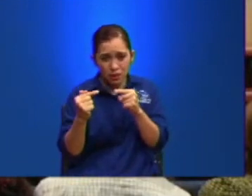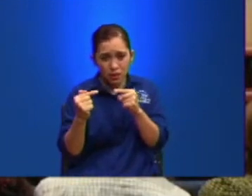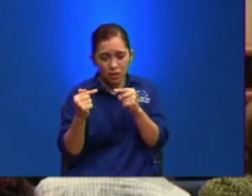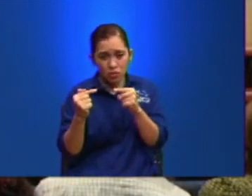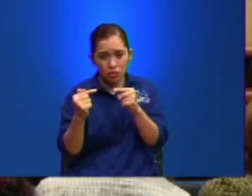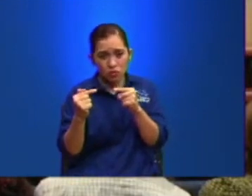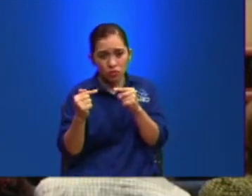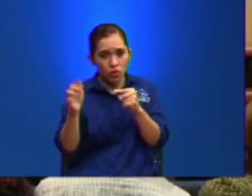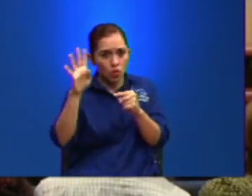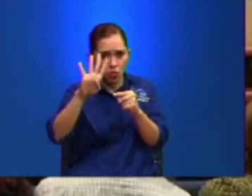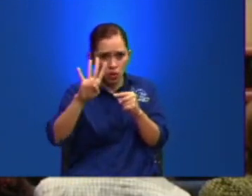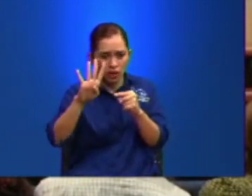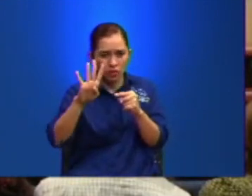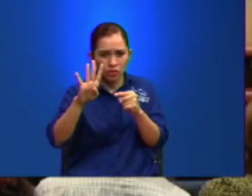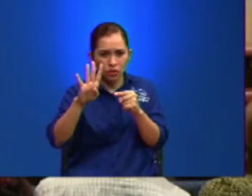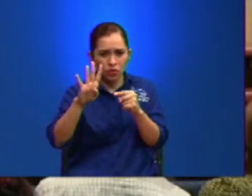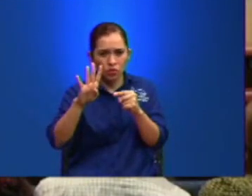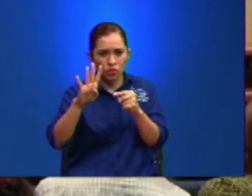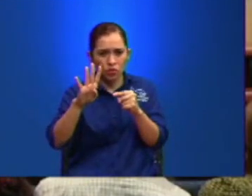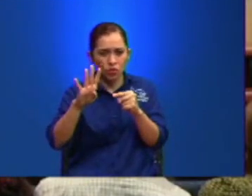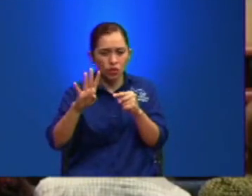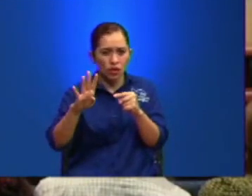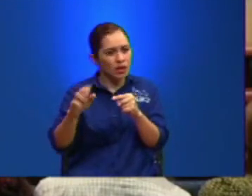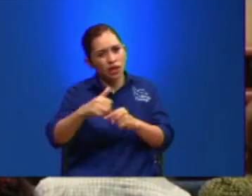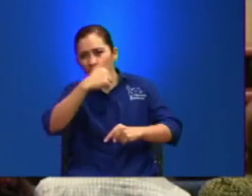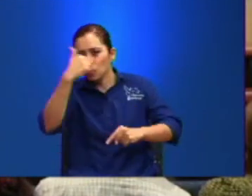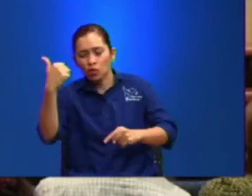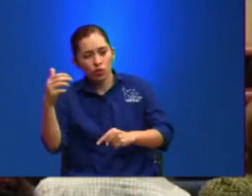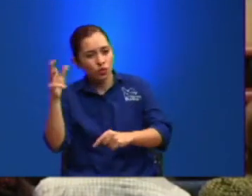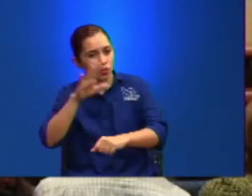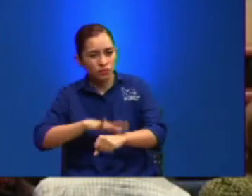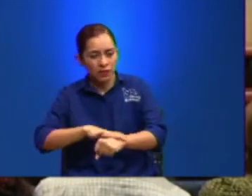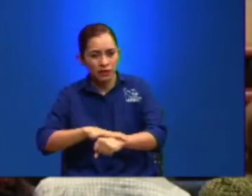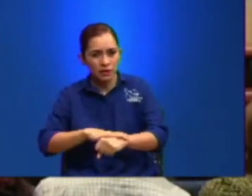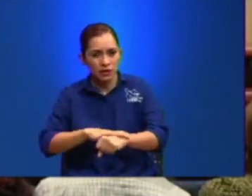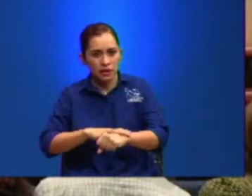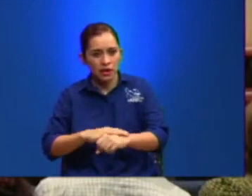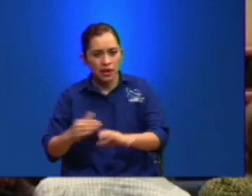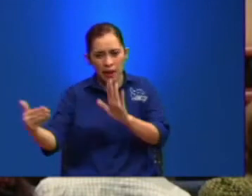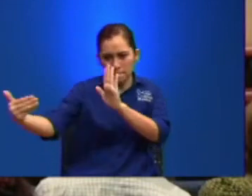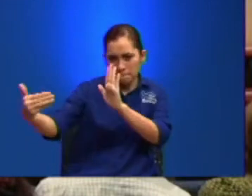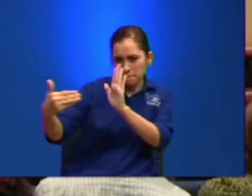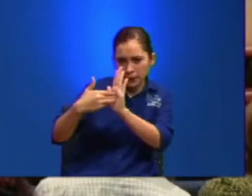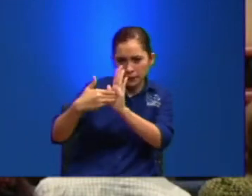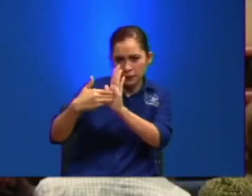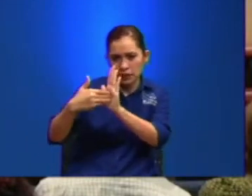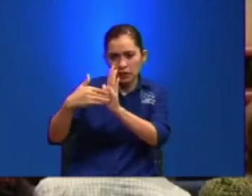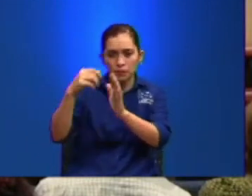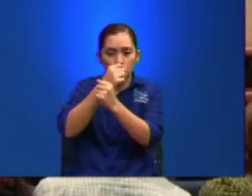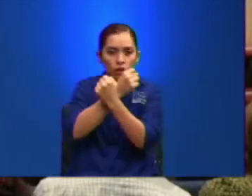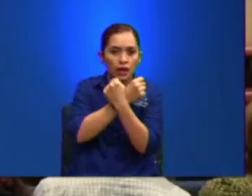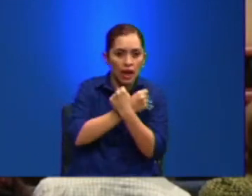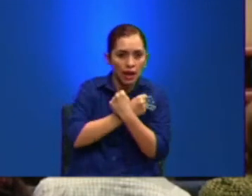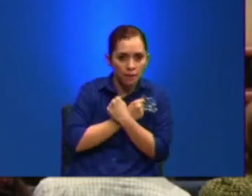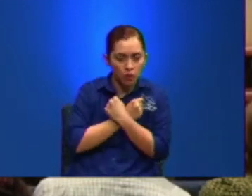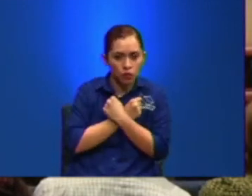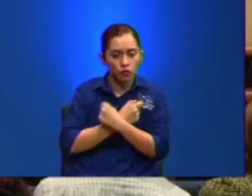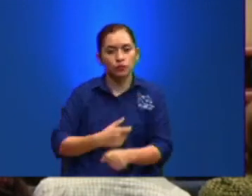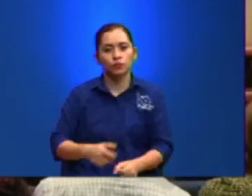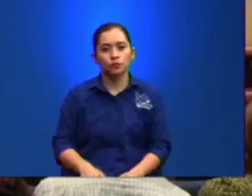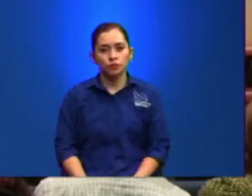otro montón enemigos que se oponen al amor dijimos que unas son las muchas aguas